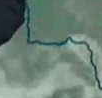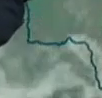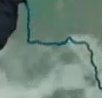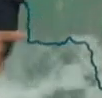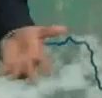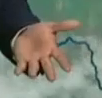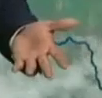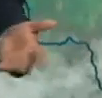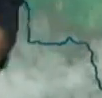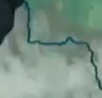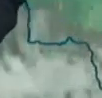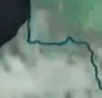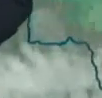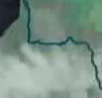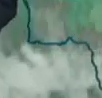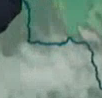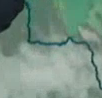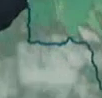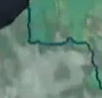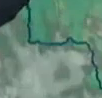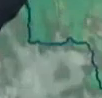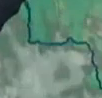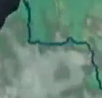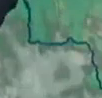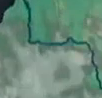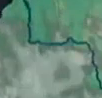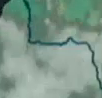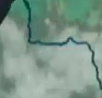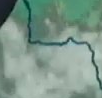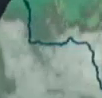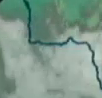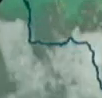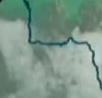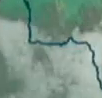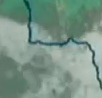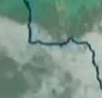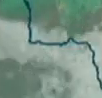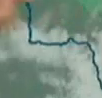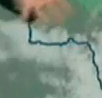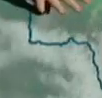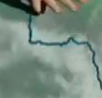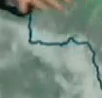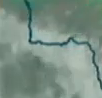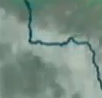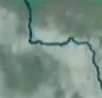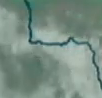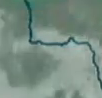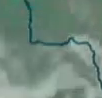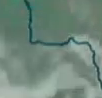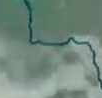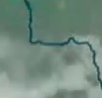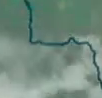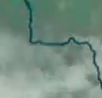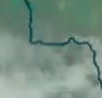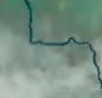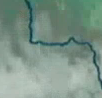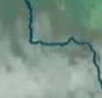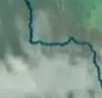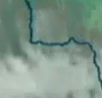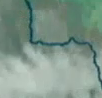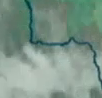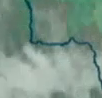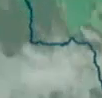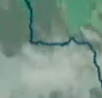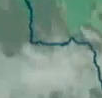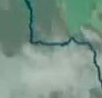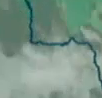desde el centro de comunicaciones de accuweather les saluda marvin gómez con las condiciones del tiempo para bolivia exclusivamente aquí para